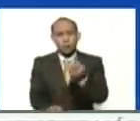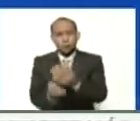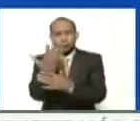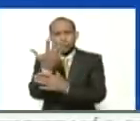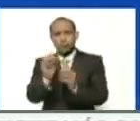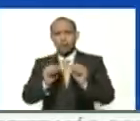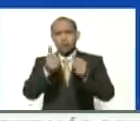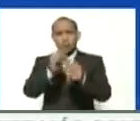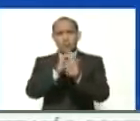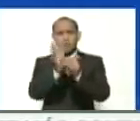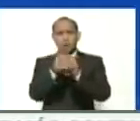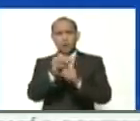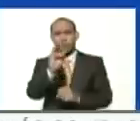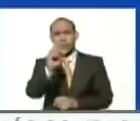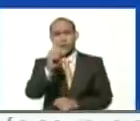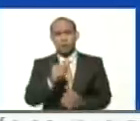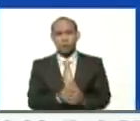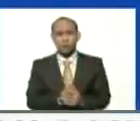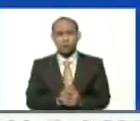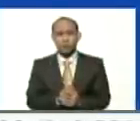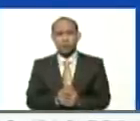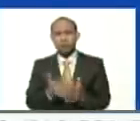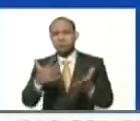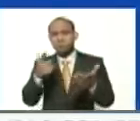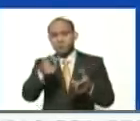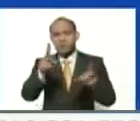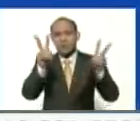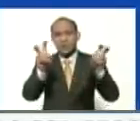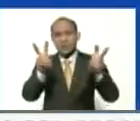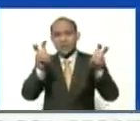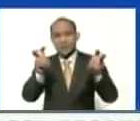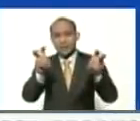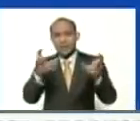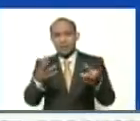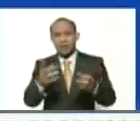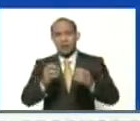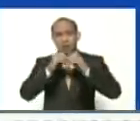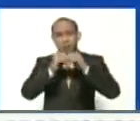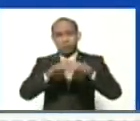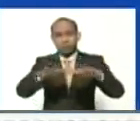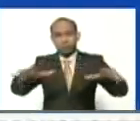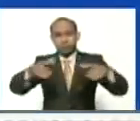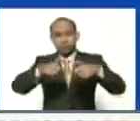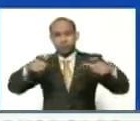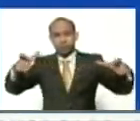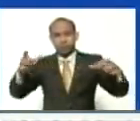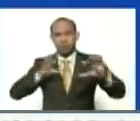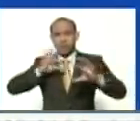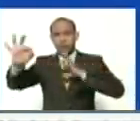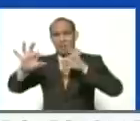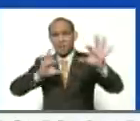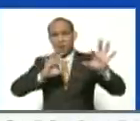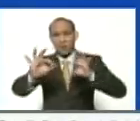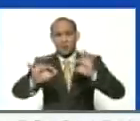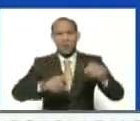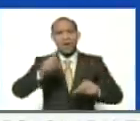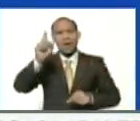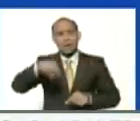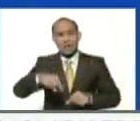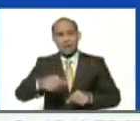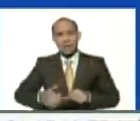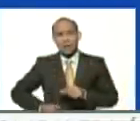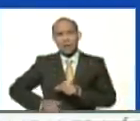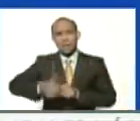esta variante p1 en razón de que al multiplicarse la tasa de contagio también se multiplica